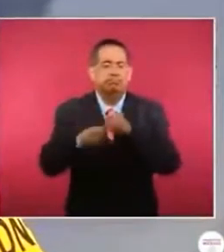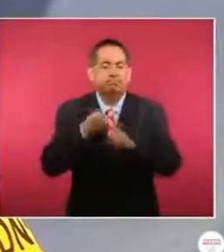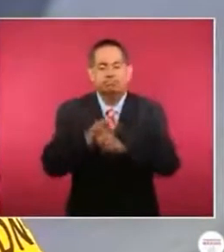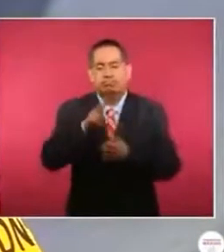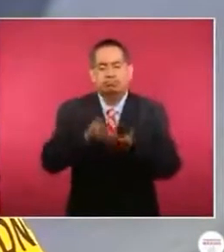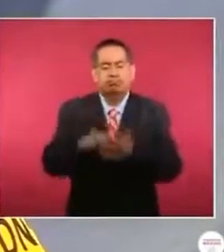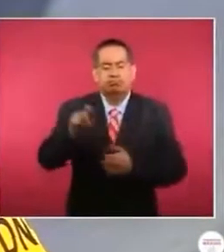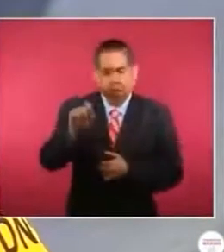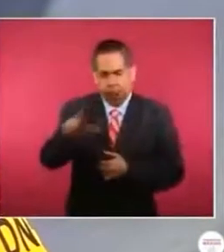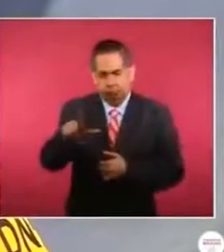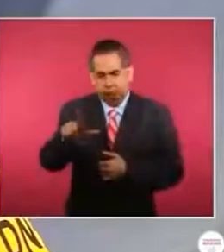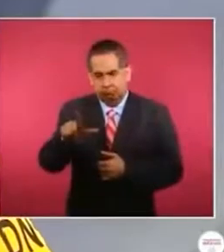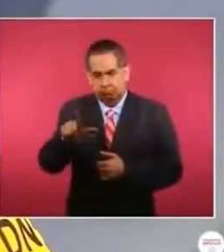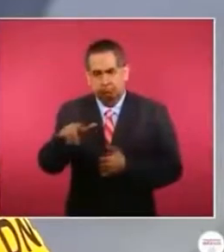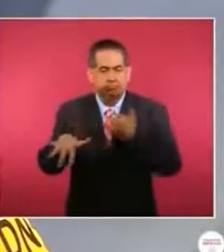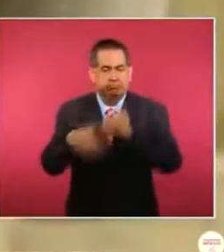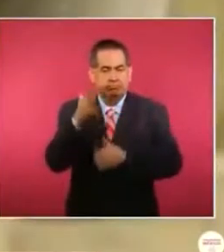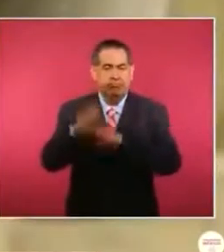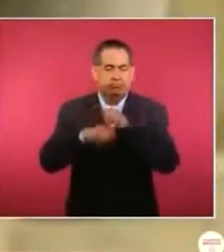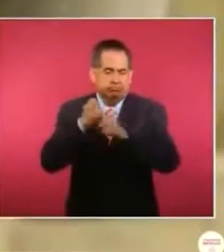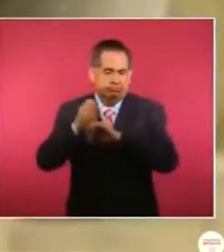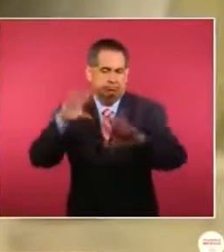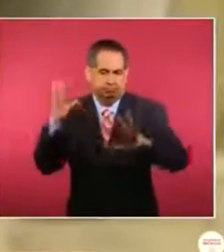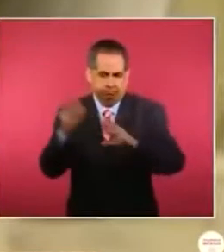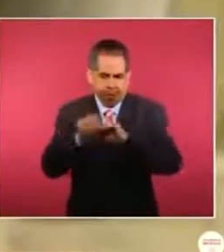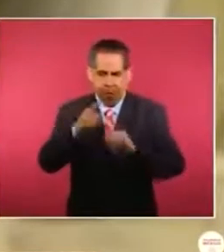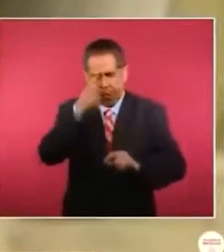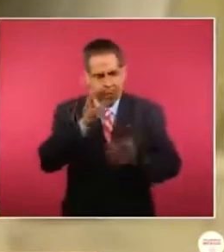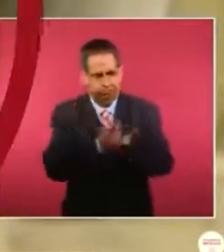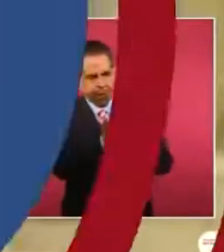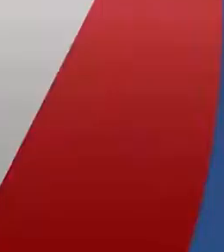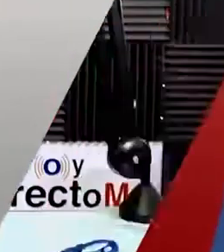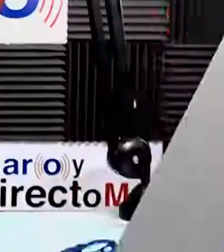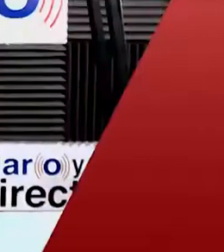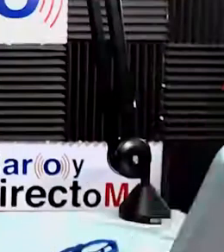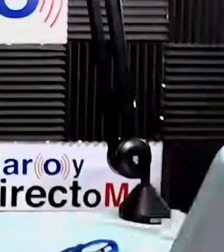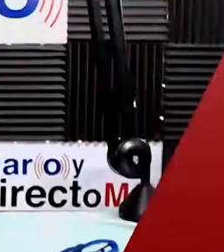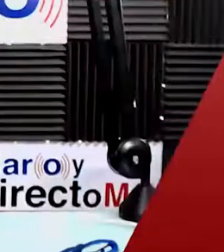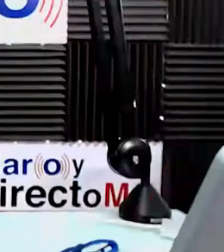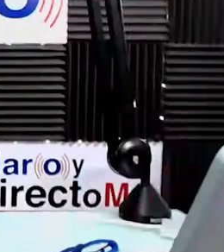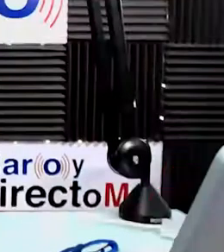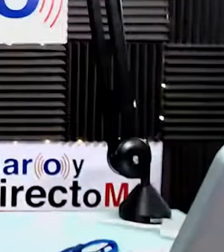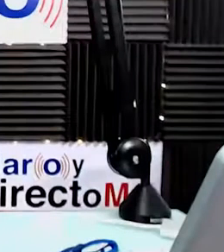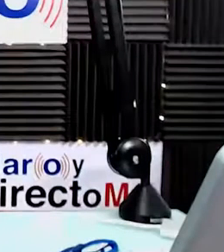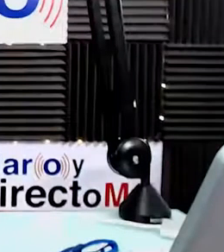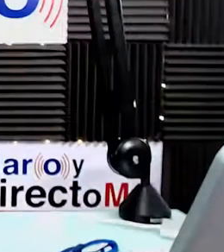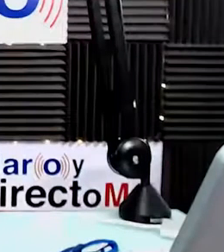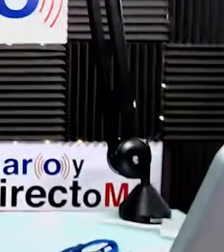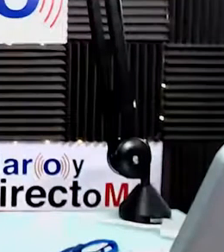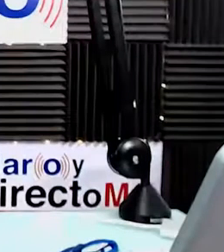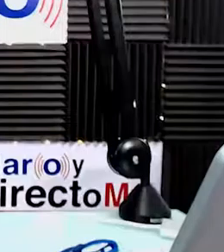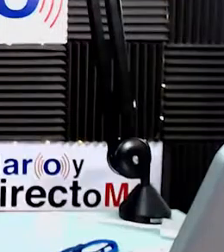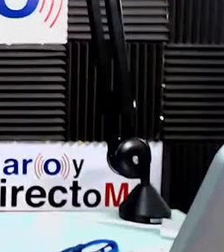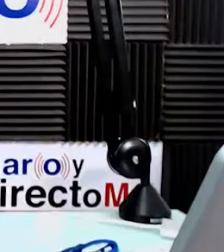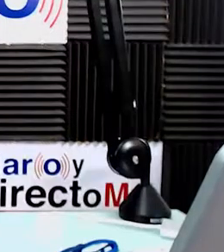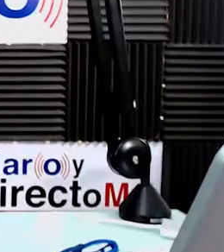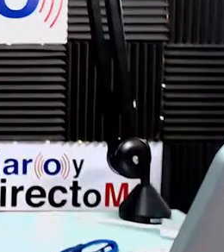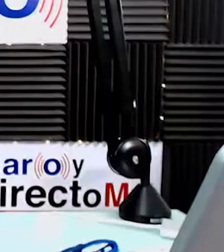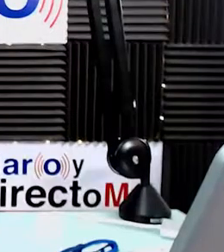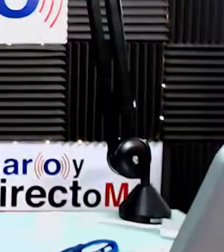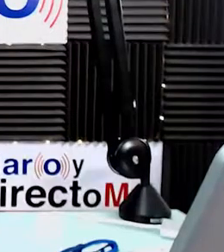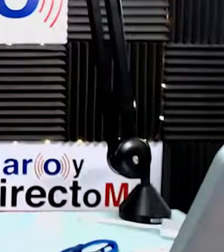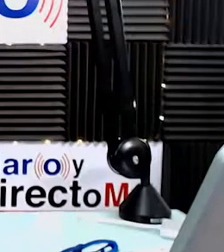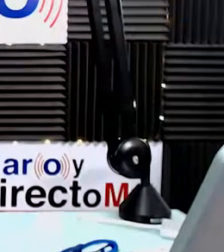2027, cerrando los 15 años del arrendamiento financiero. Bueno, esta mañana el presidente López Obrador